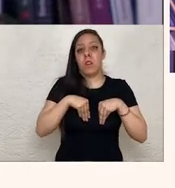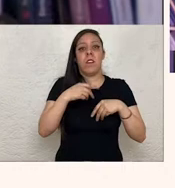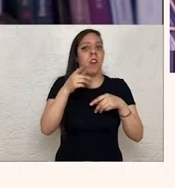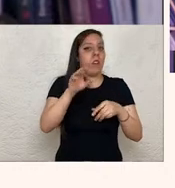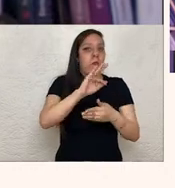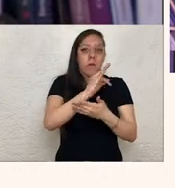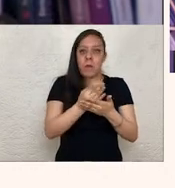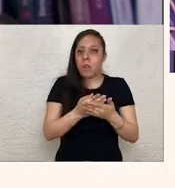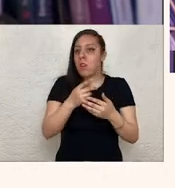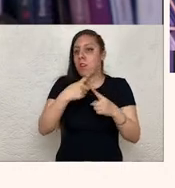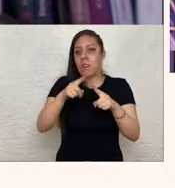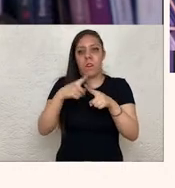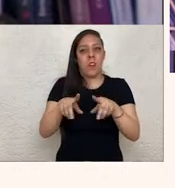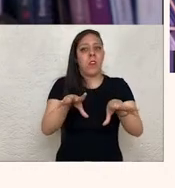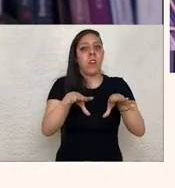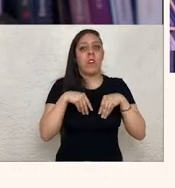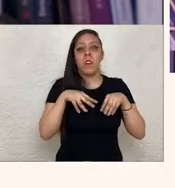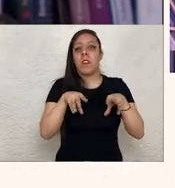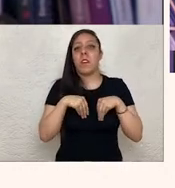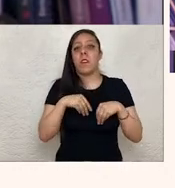no ha terminado, seguimos,